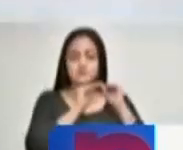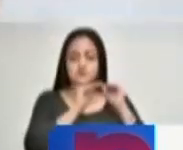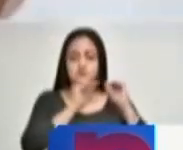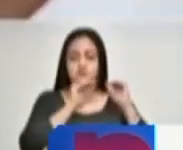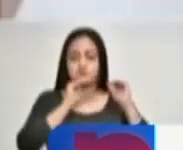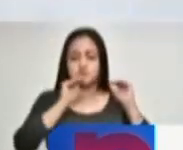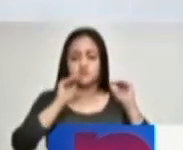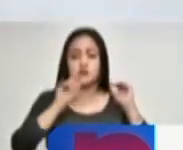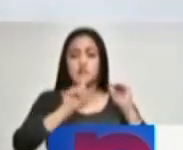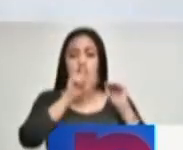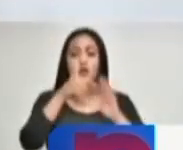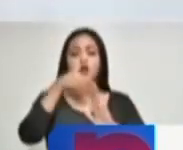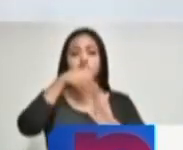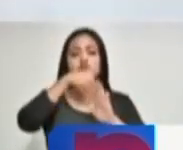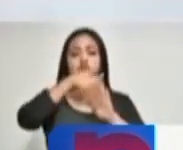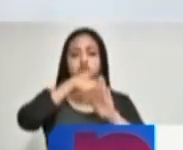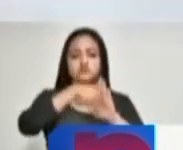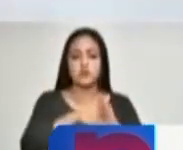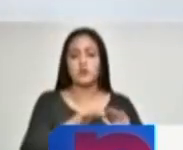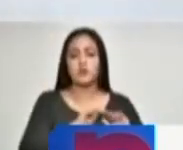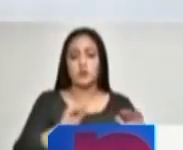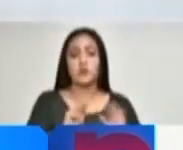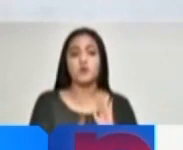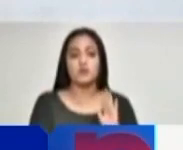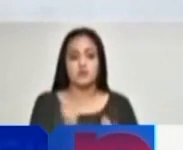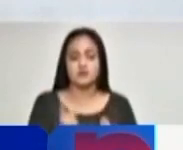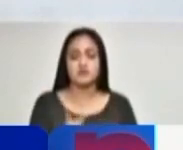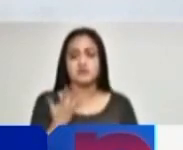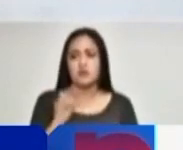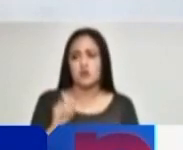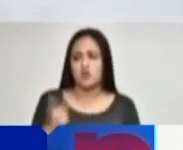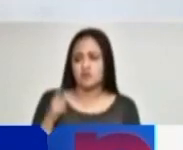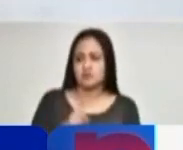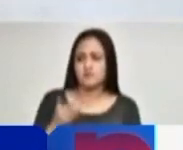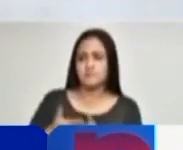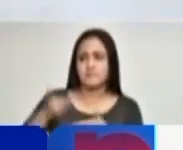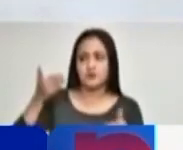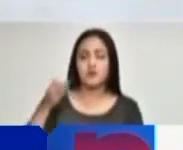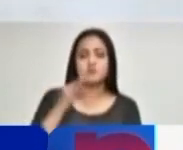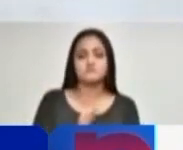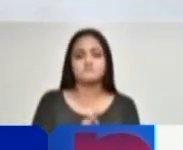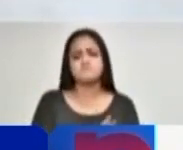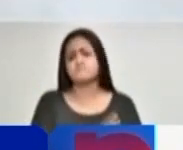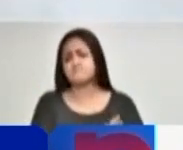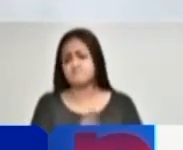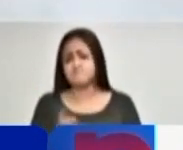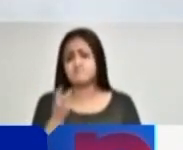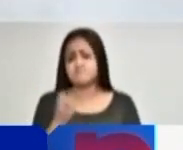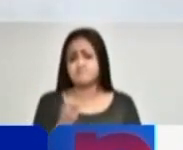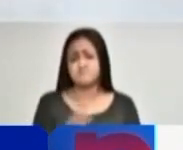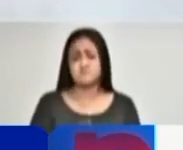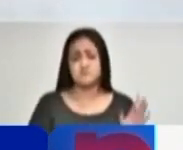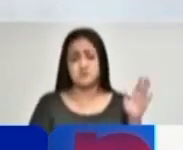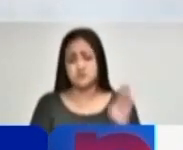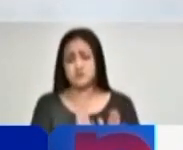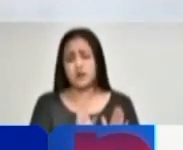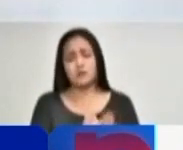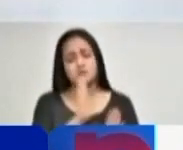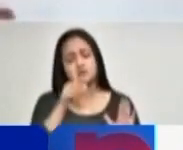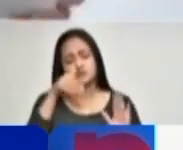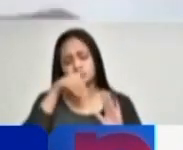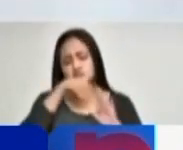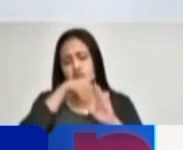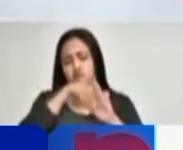semana inmediata anterior y hace 10 o 12 días, ya el descenso de esta curva epidemiológica, junto con todos